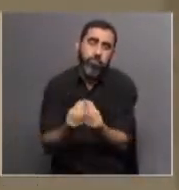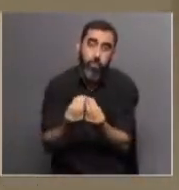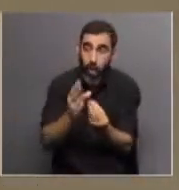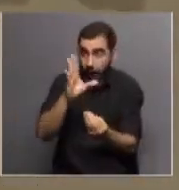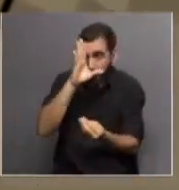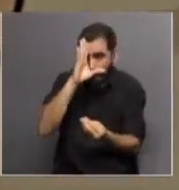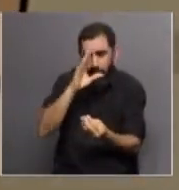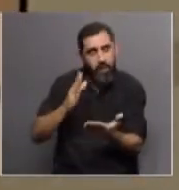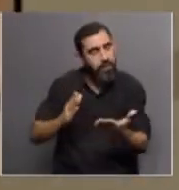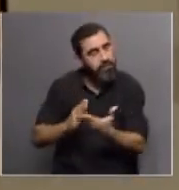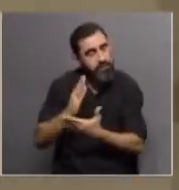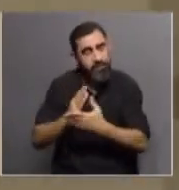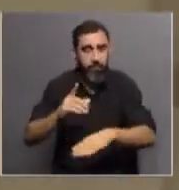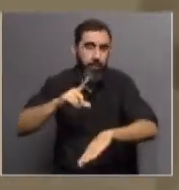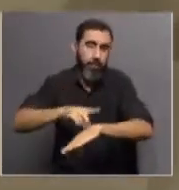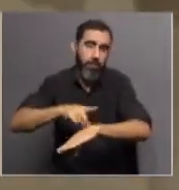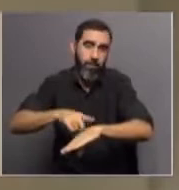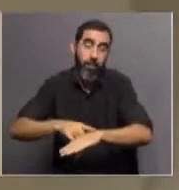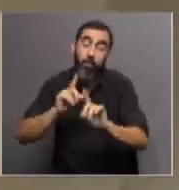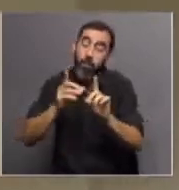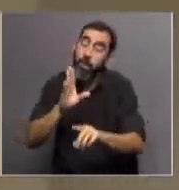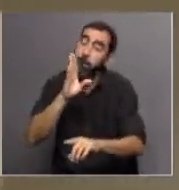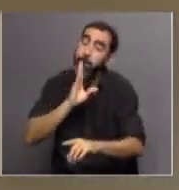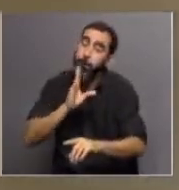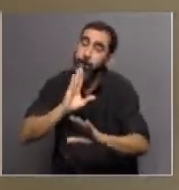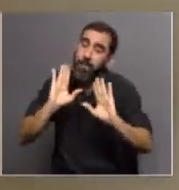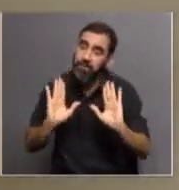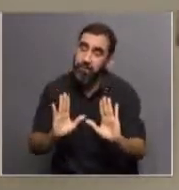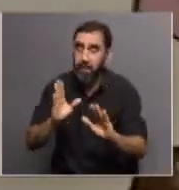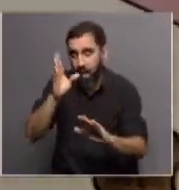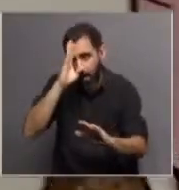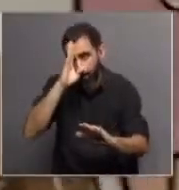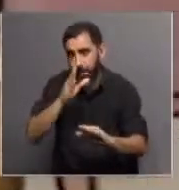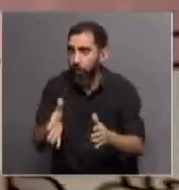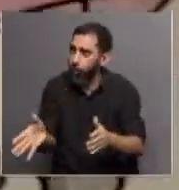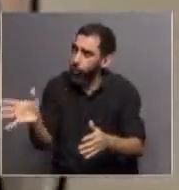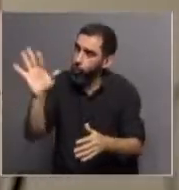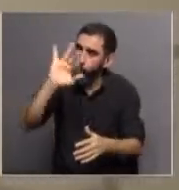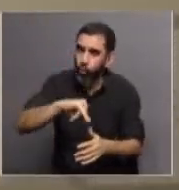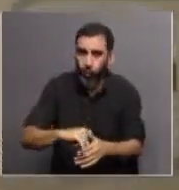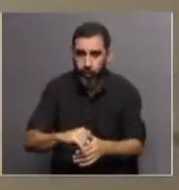Aprender siempre lleva tiempo y paciencia. Se aprende todo el tiempo,